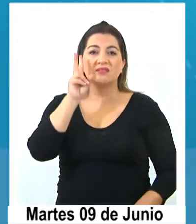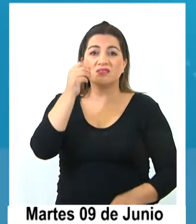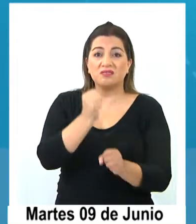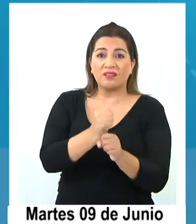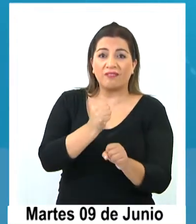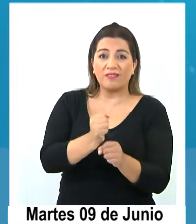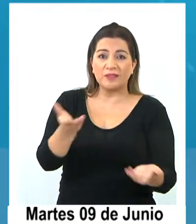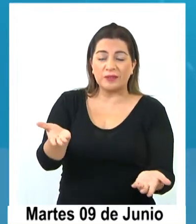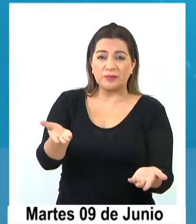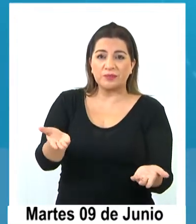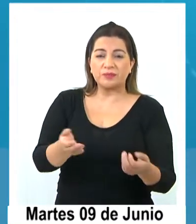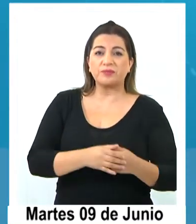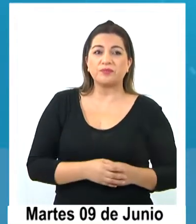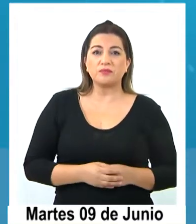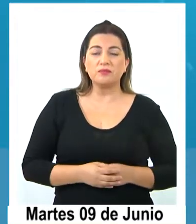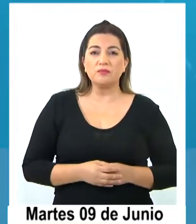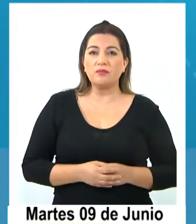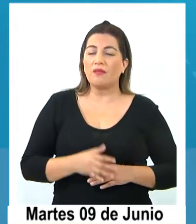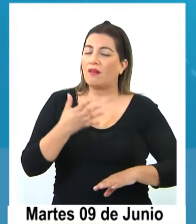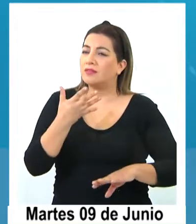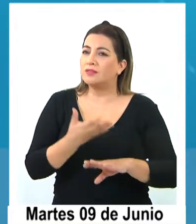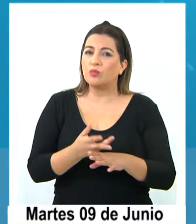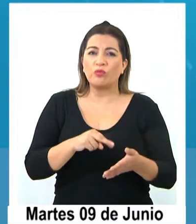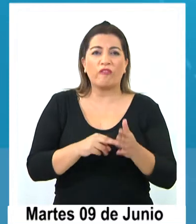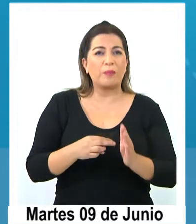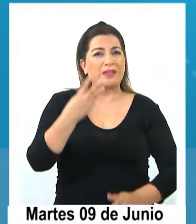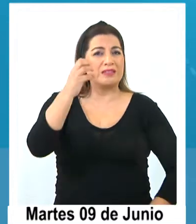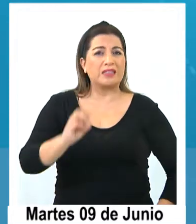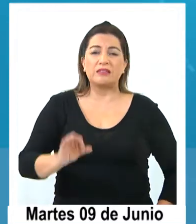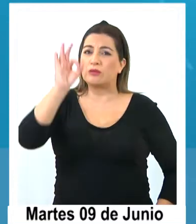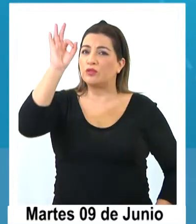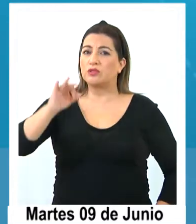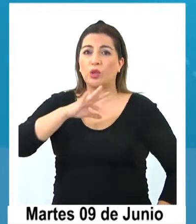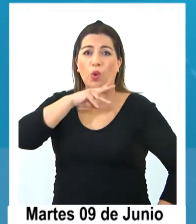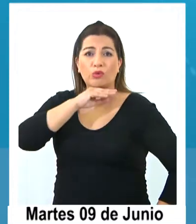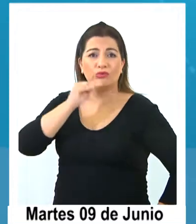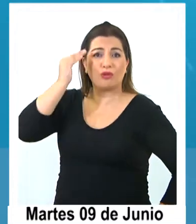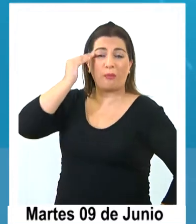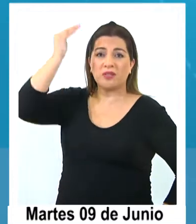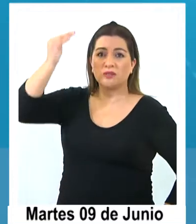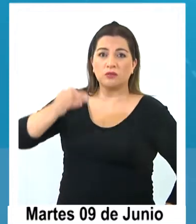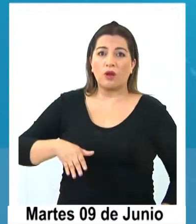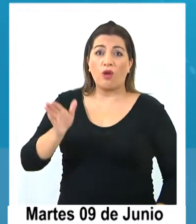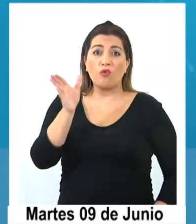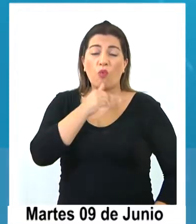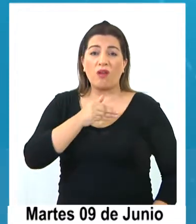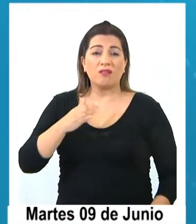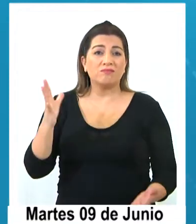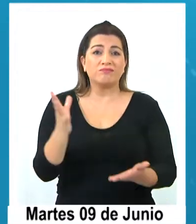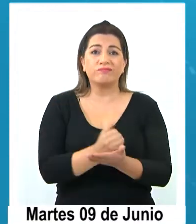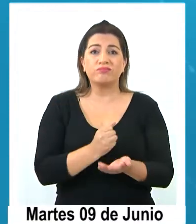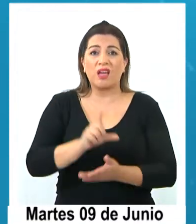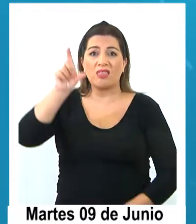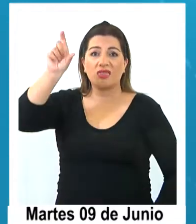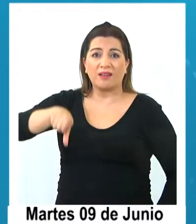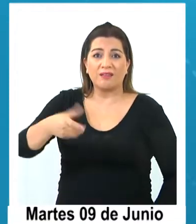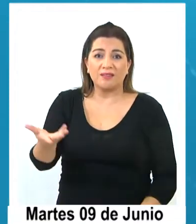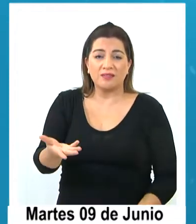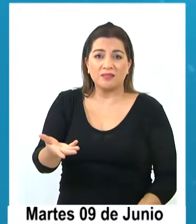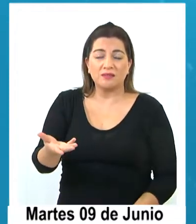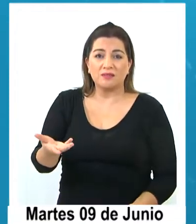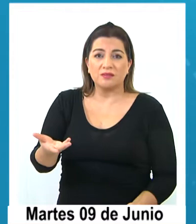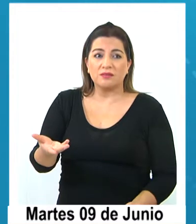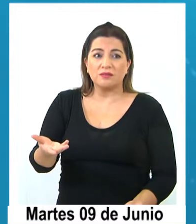informal que te explico, que nos está golpeando, el 30% de adultos mayores no tienen acceso a una tarjeta.